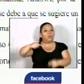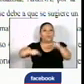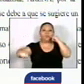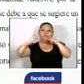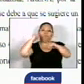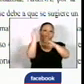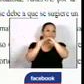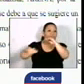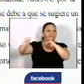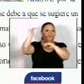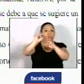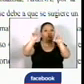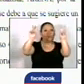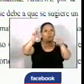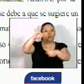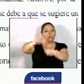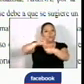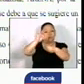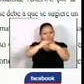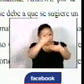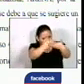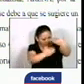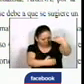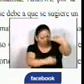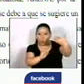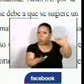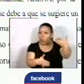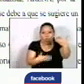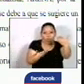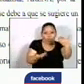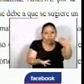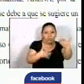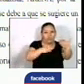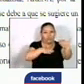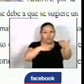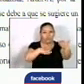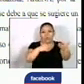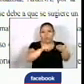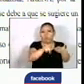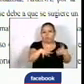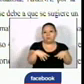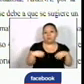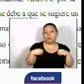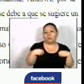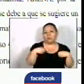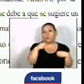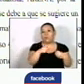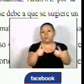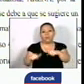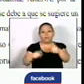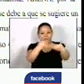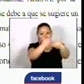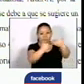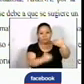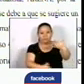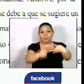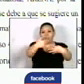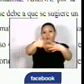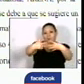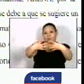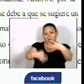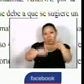máxima en materia electoral al no ejercitarse el recurso de nulidad de acuerdo con las condiciones legalmente previstas